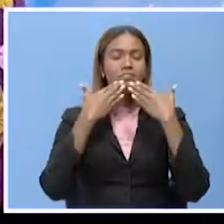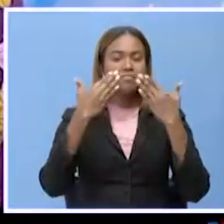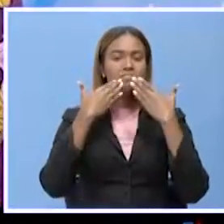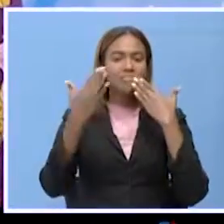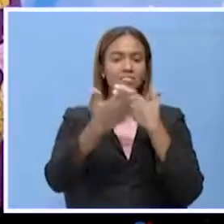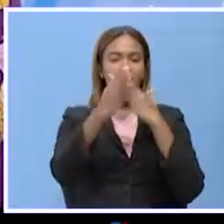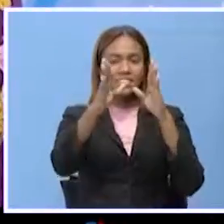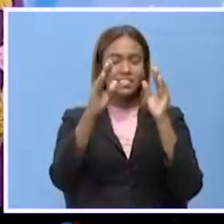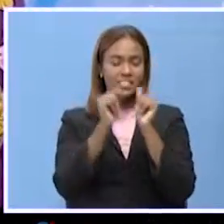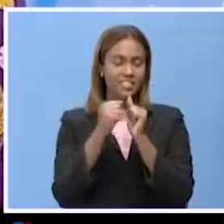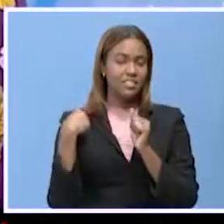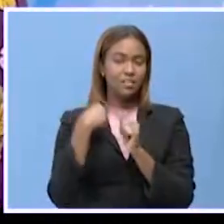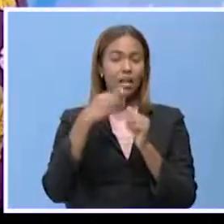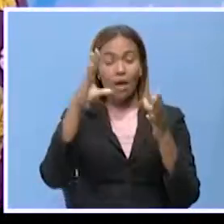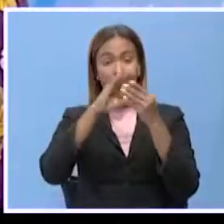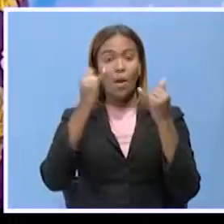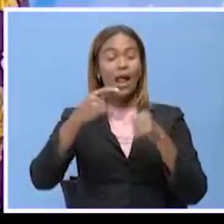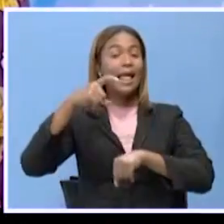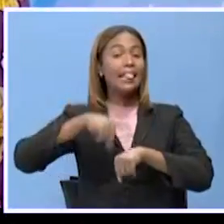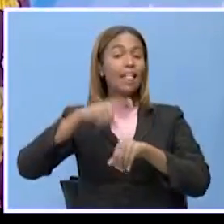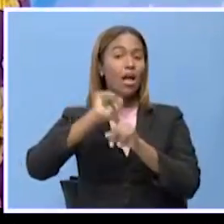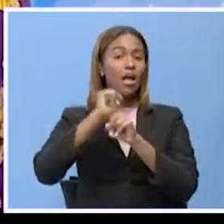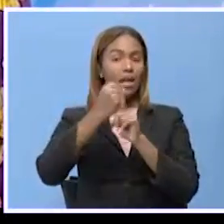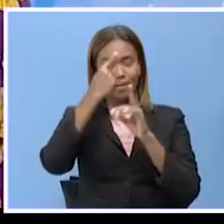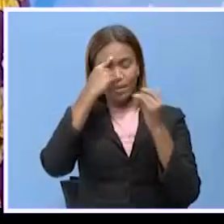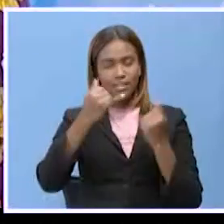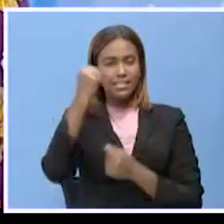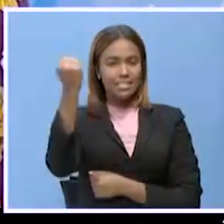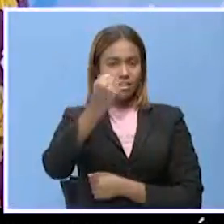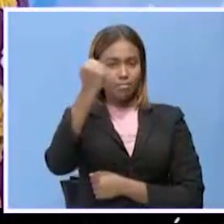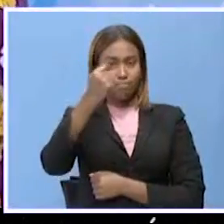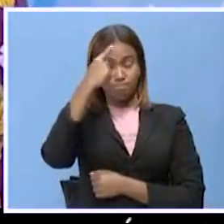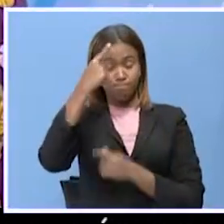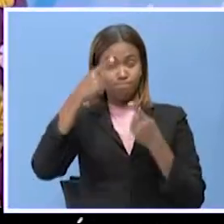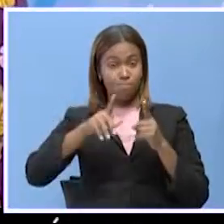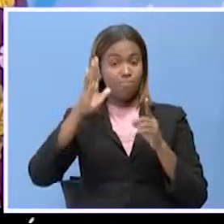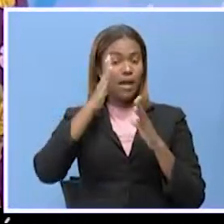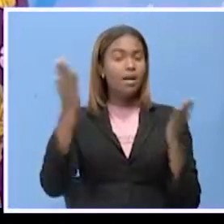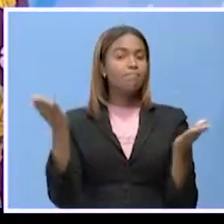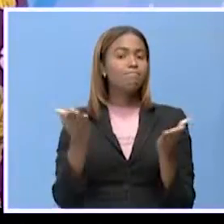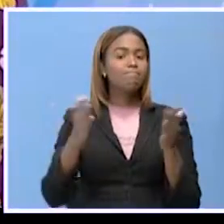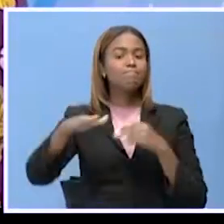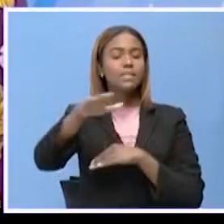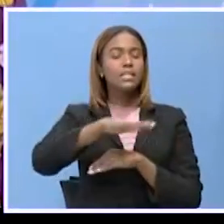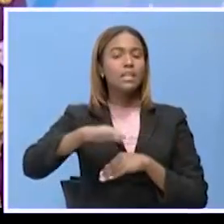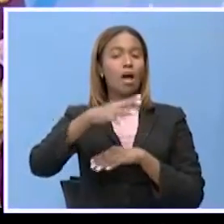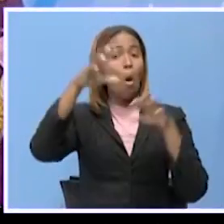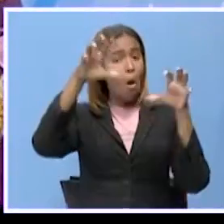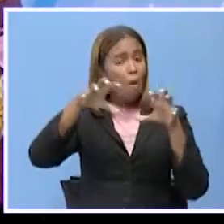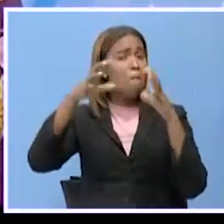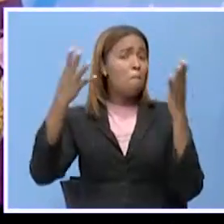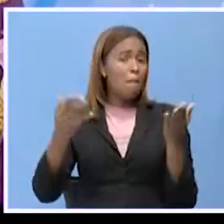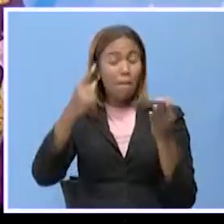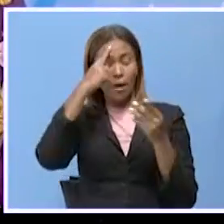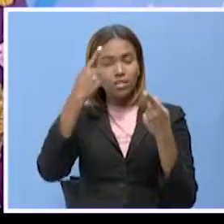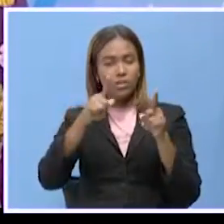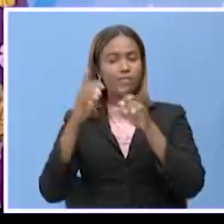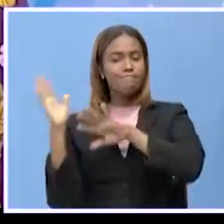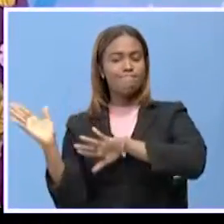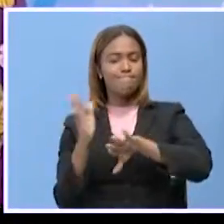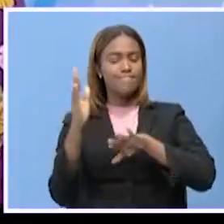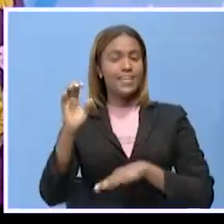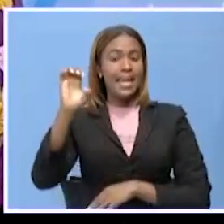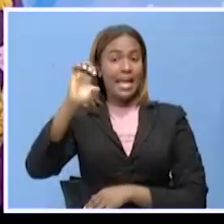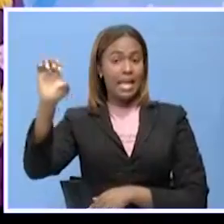Gracias por estar ahí. Abrimos ahora con el tiempo, señores. Para este sábado, una condición anticiclónica estará limitando la ocurrencia de lluvias, aunque debido al viento del este